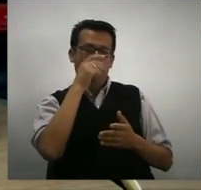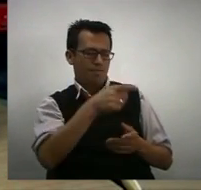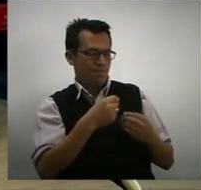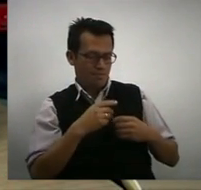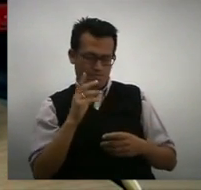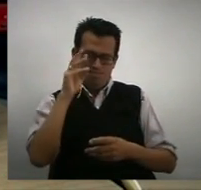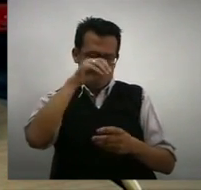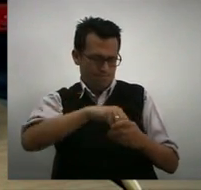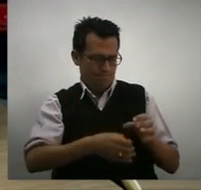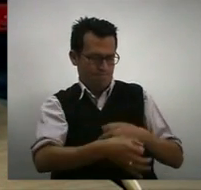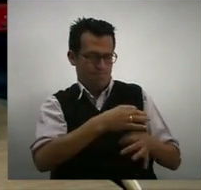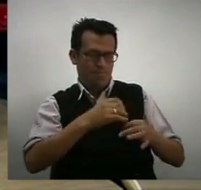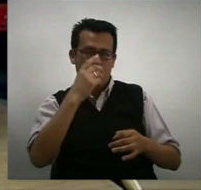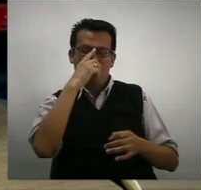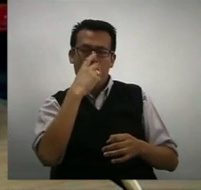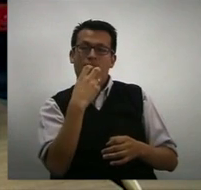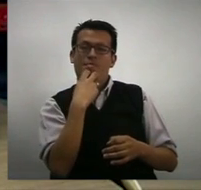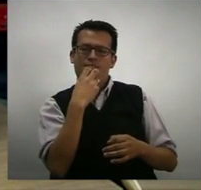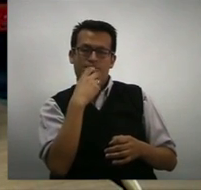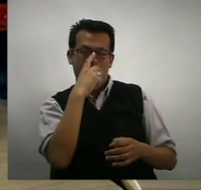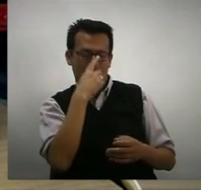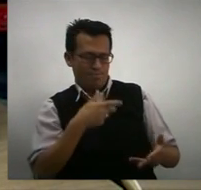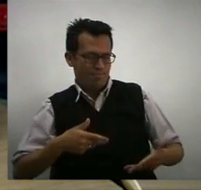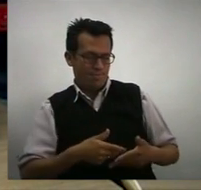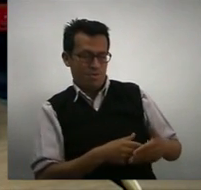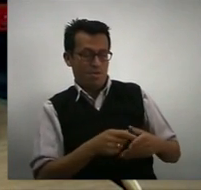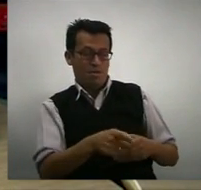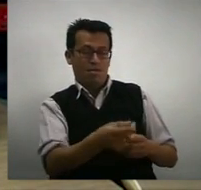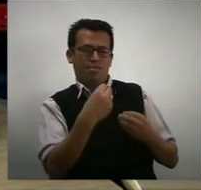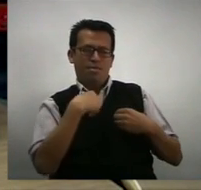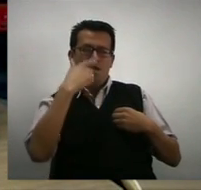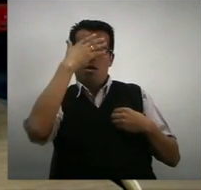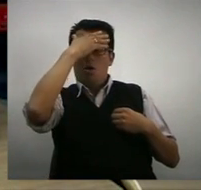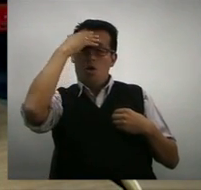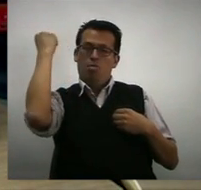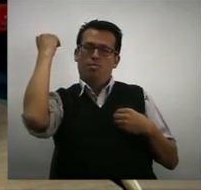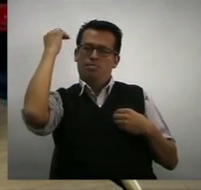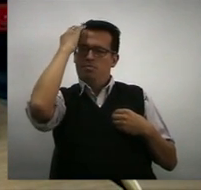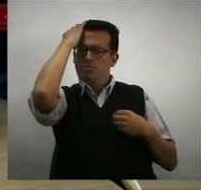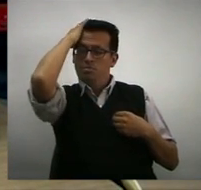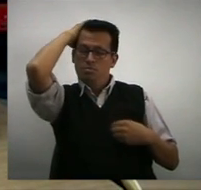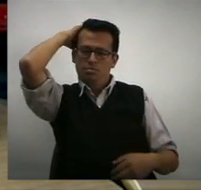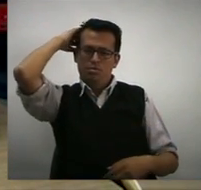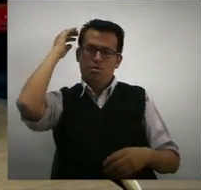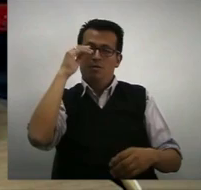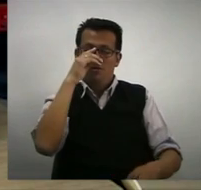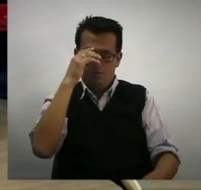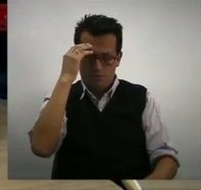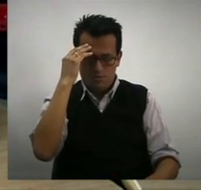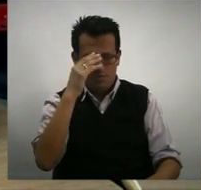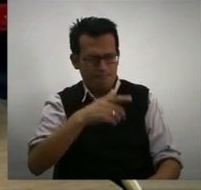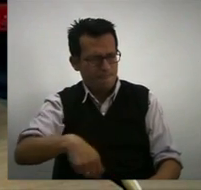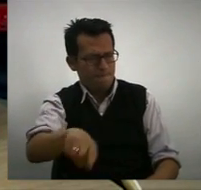de los que ríen, mientras sendos adornos dispuestos a sus cuerpos los vinculan al olvido. Seduje cautivamente al desdén solitario